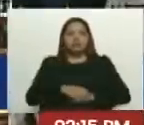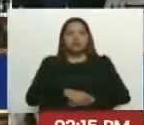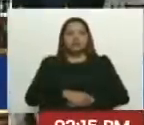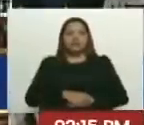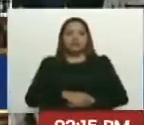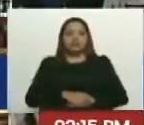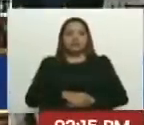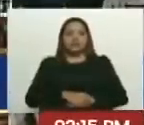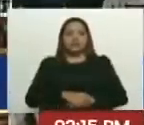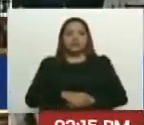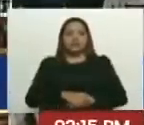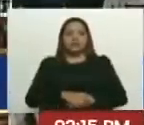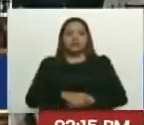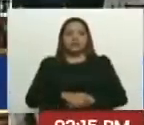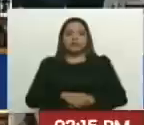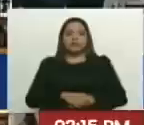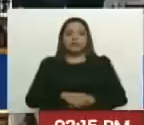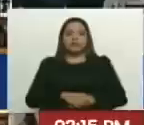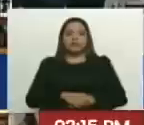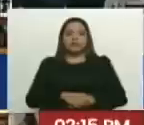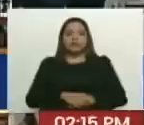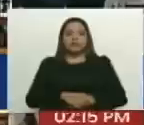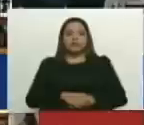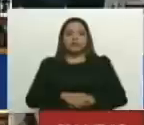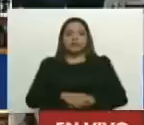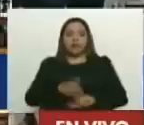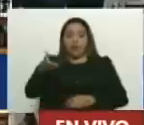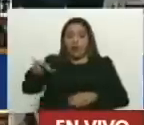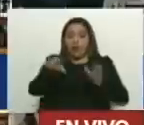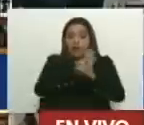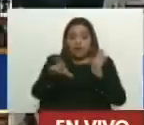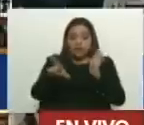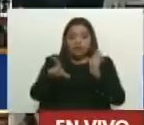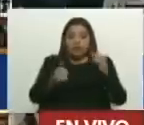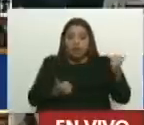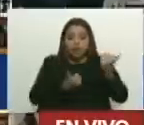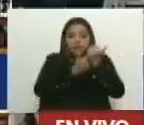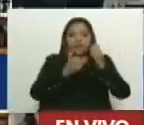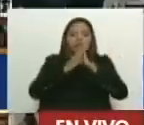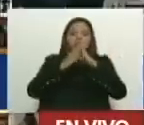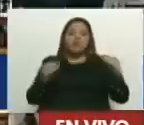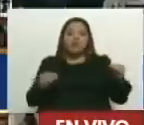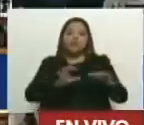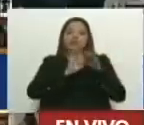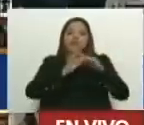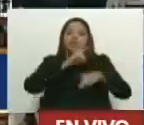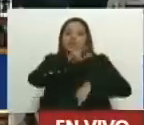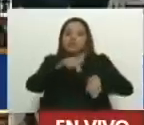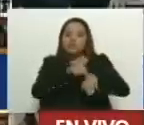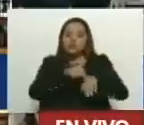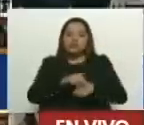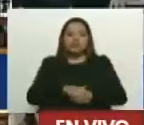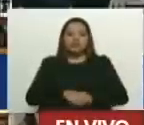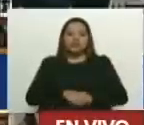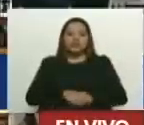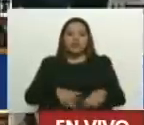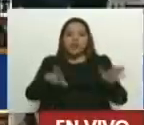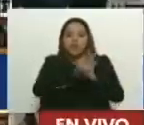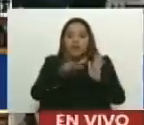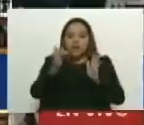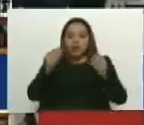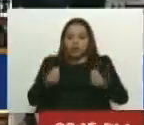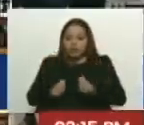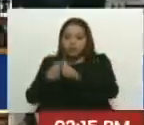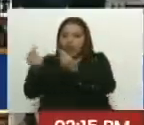autista. Una ley para todas y para todos. Una ley de unidad nacional, hay que decirlo. Una ley que fue acompañada